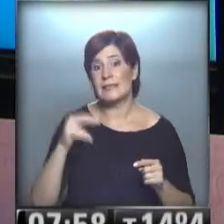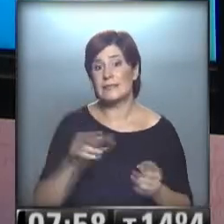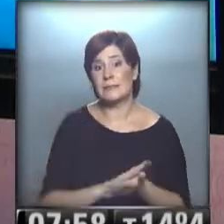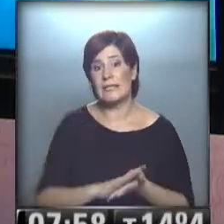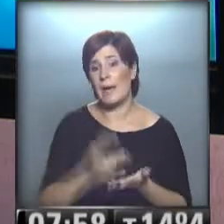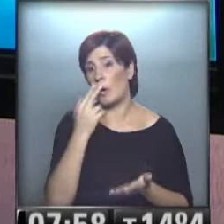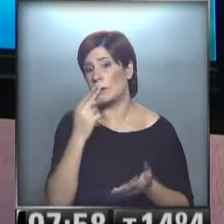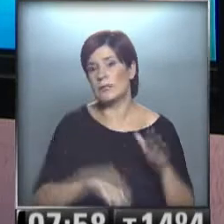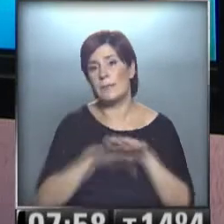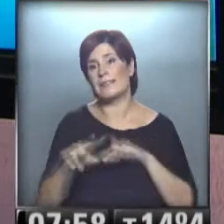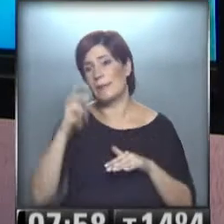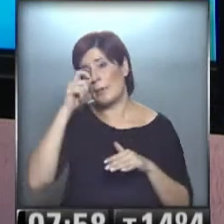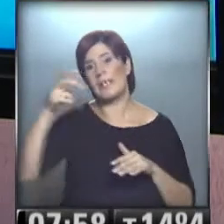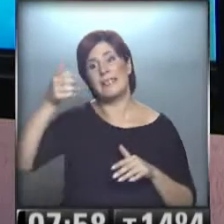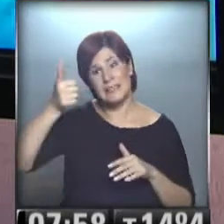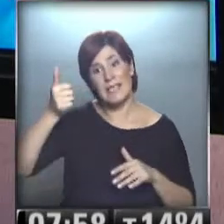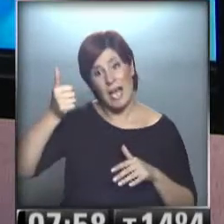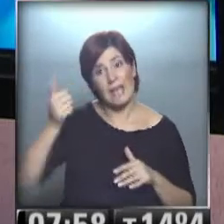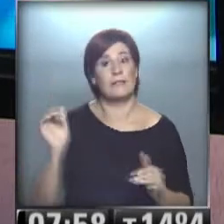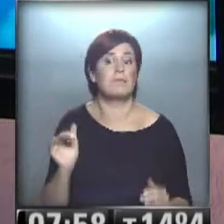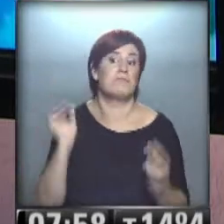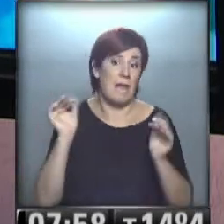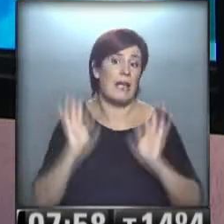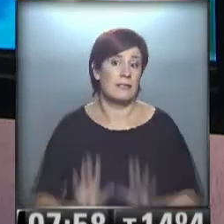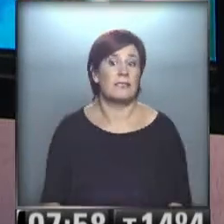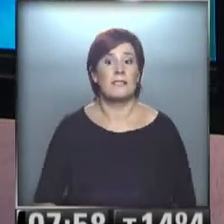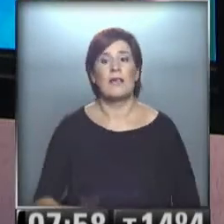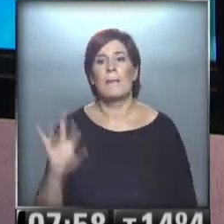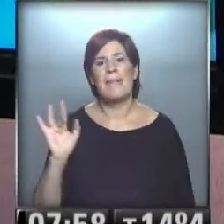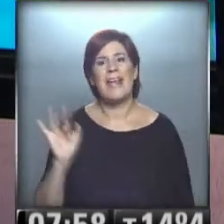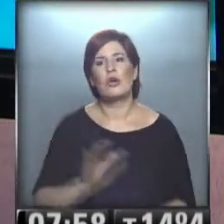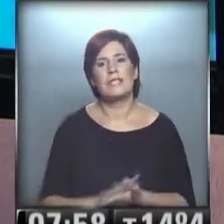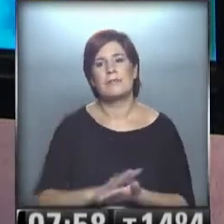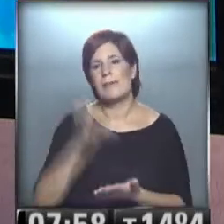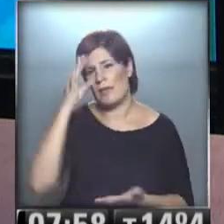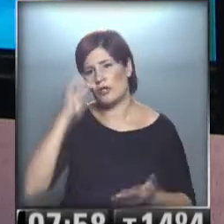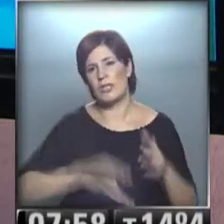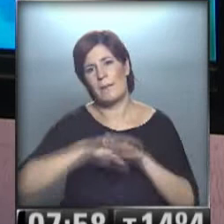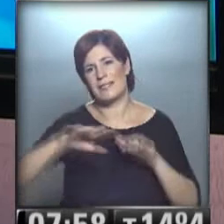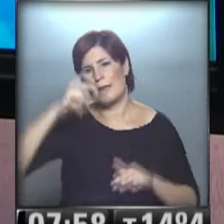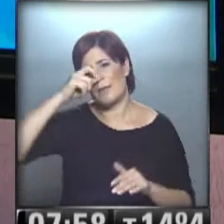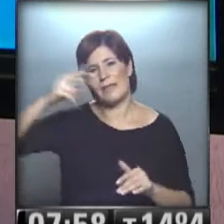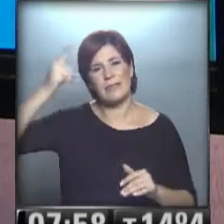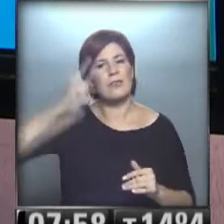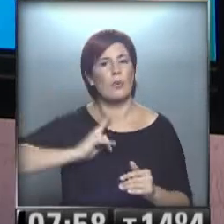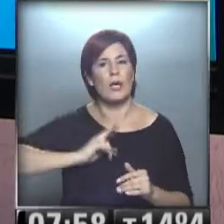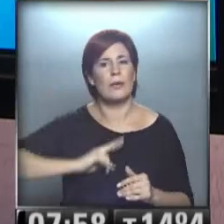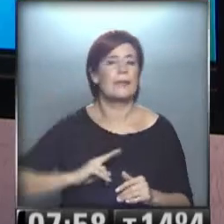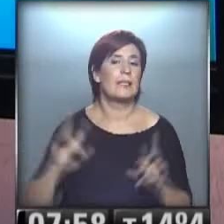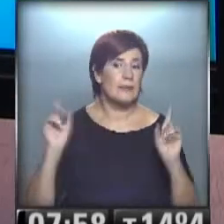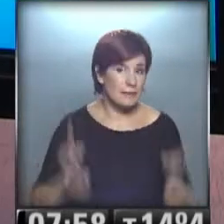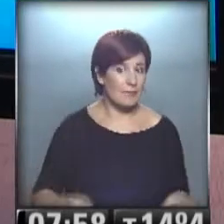se mantiene, pero la máxima se va hasta 26 grados. El miércoles mínima 12, máxima 29 y